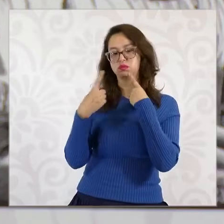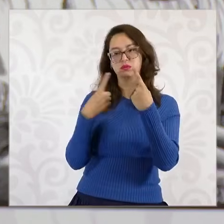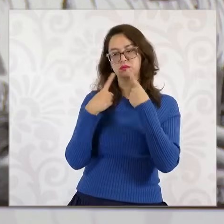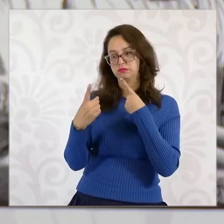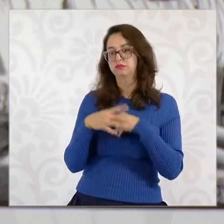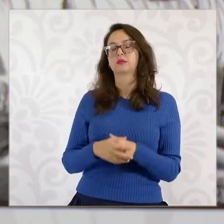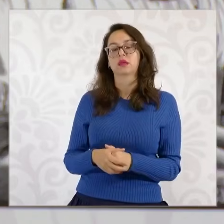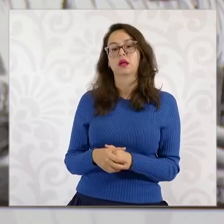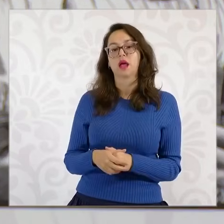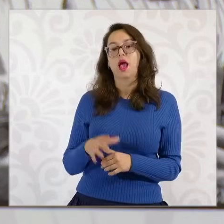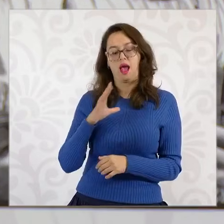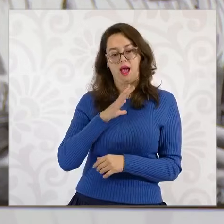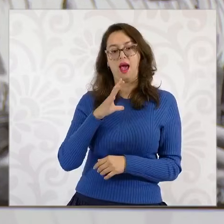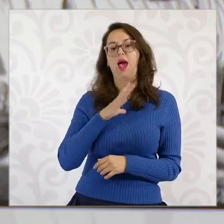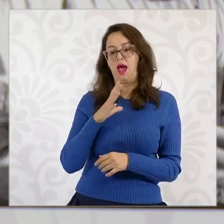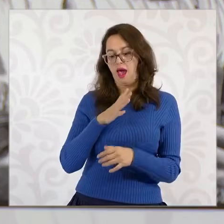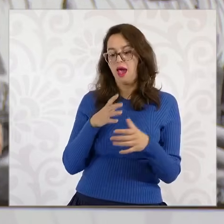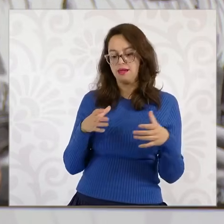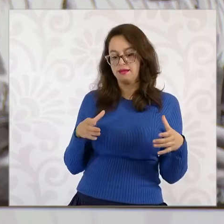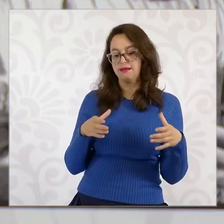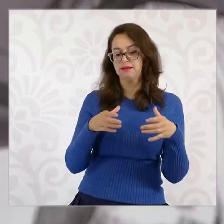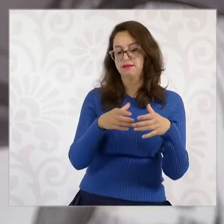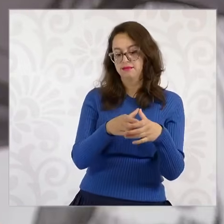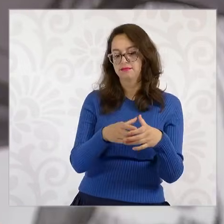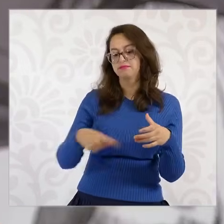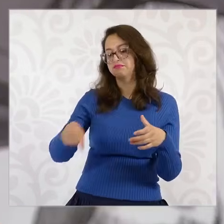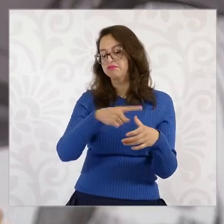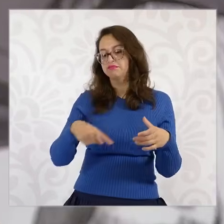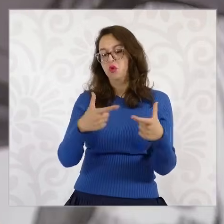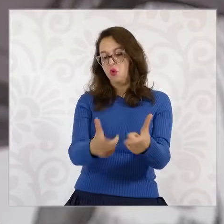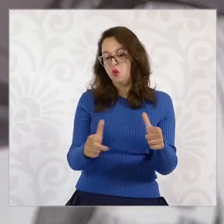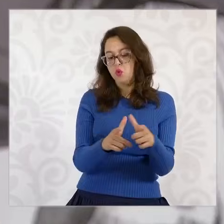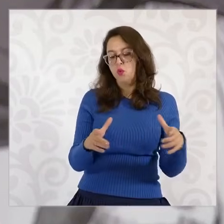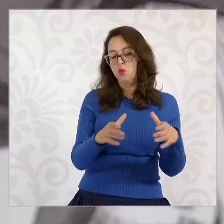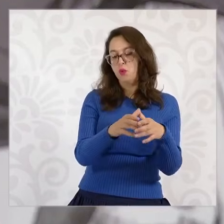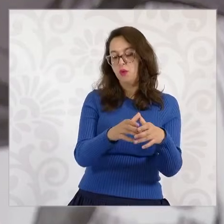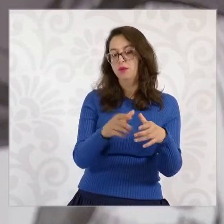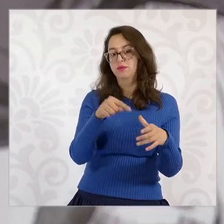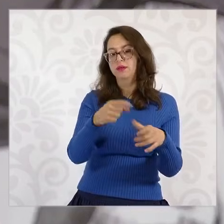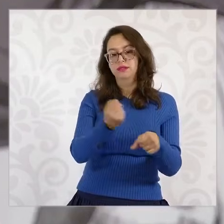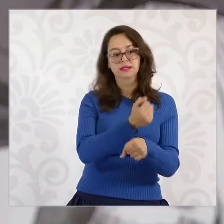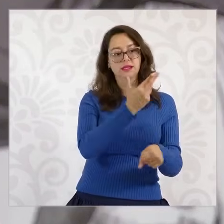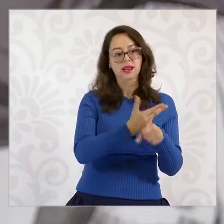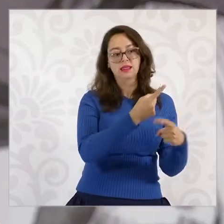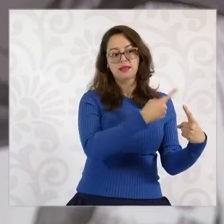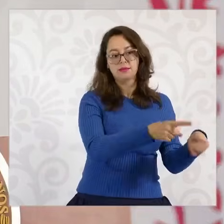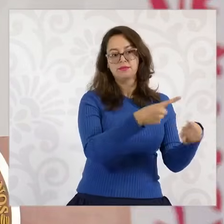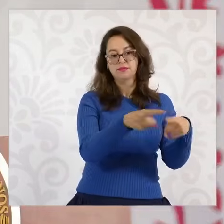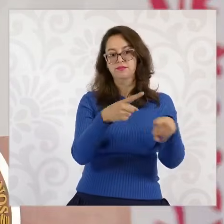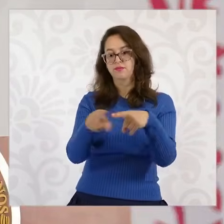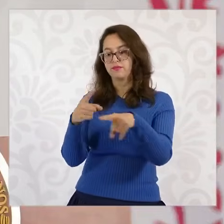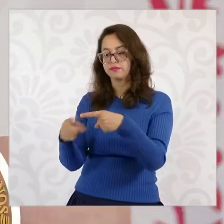Naciones Unidas. Entonces hay un grupo integral o un grupo de distintas secretarías del Gobierno de México, donde